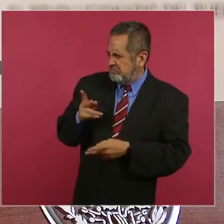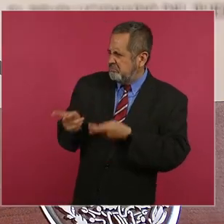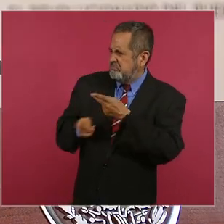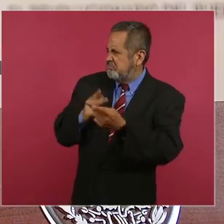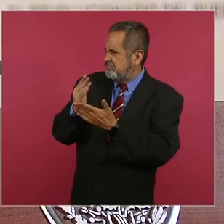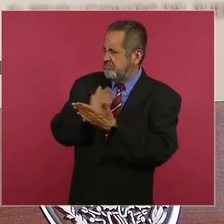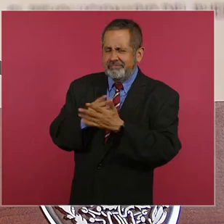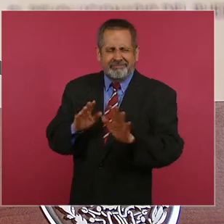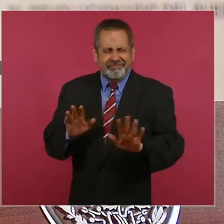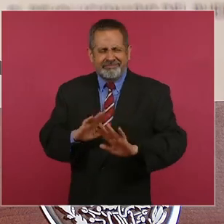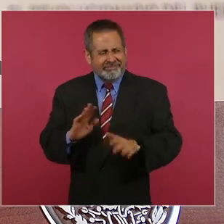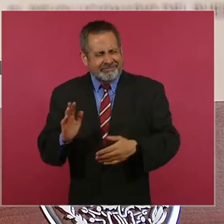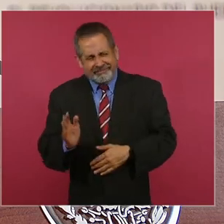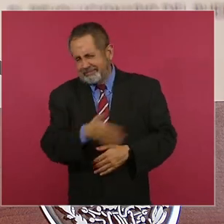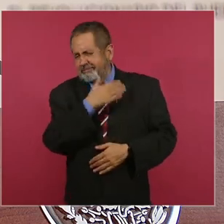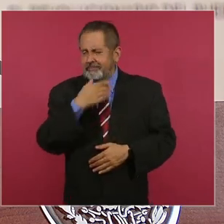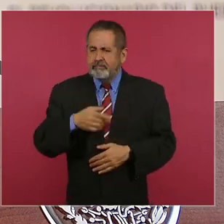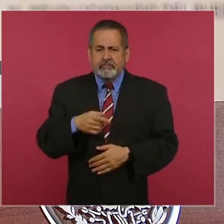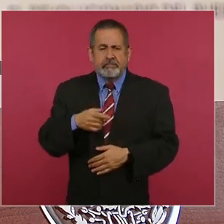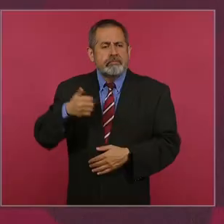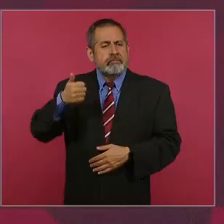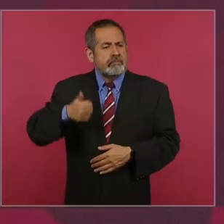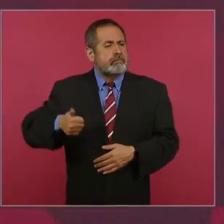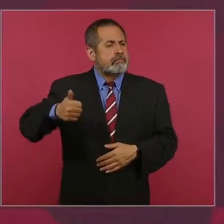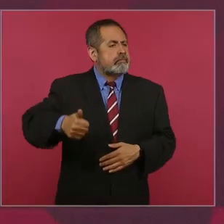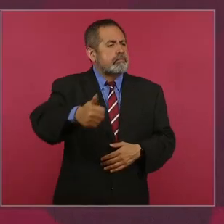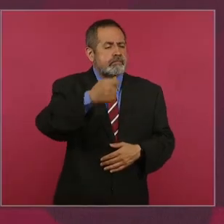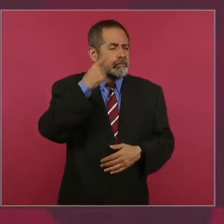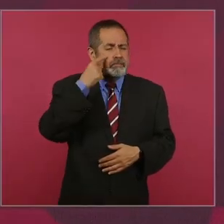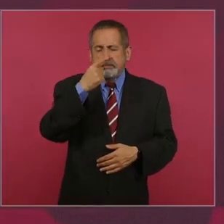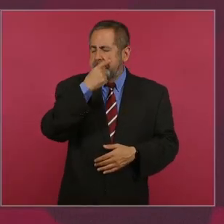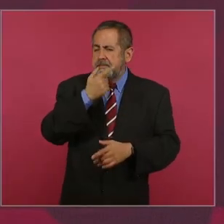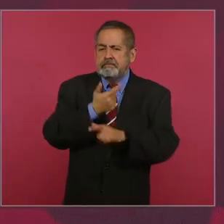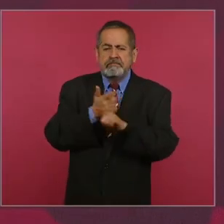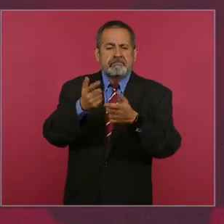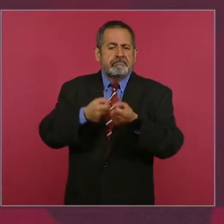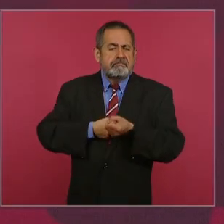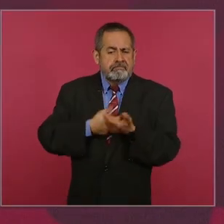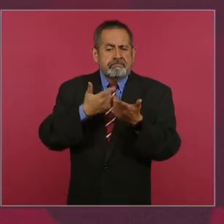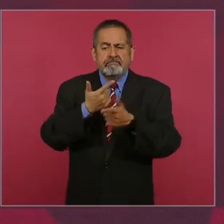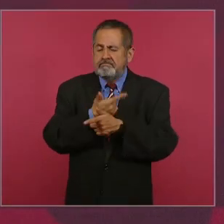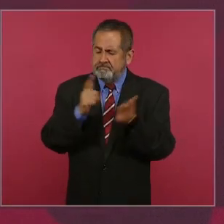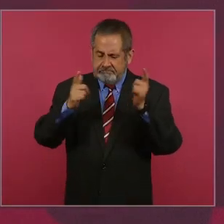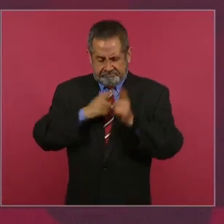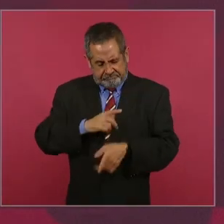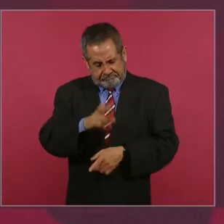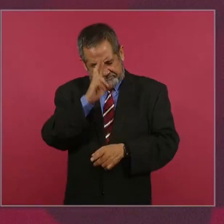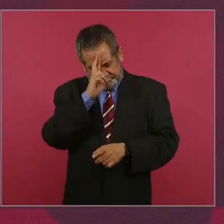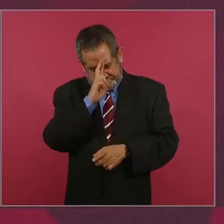porque la libertad de expresión es sacrosanta